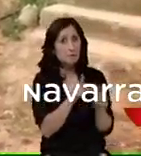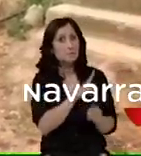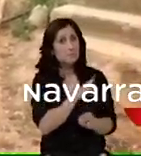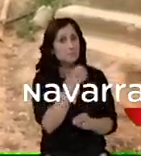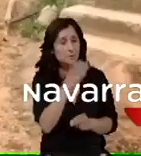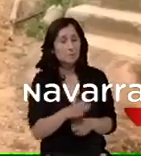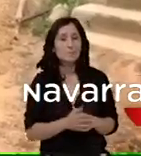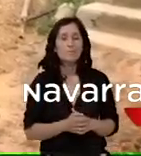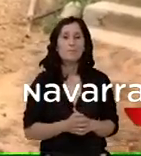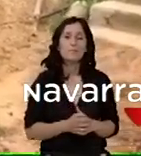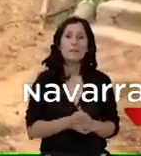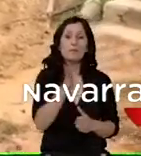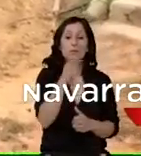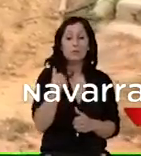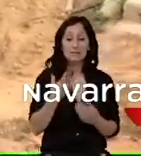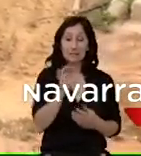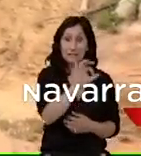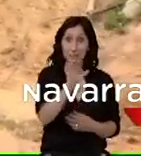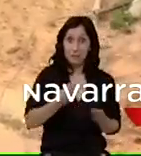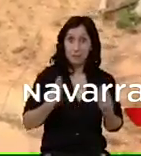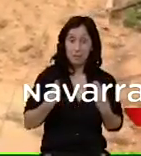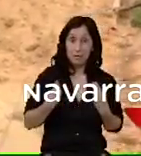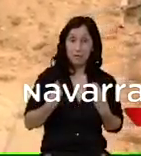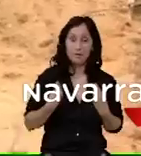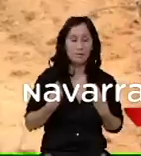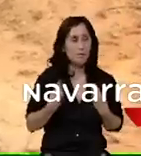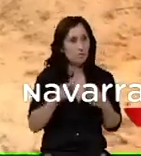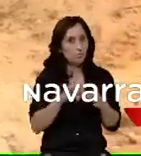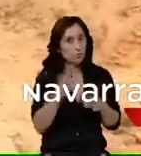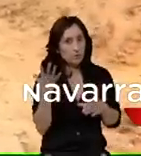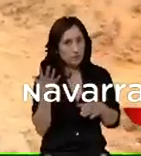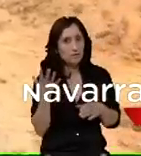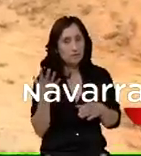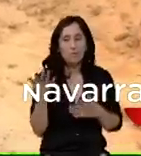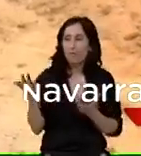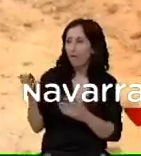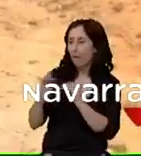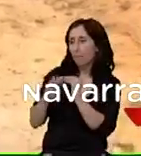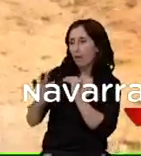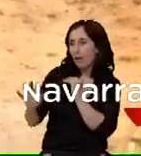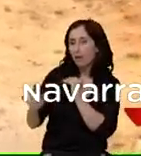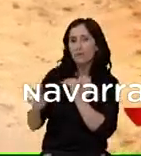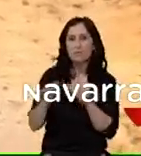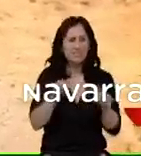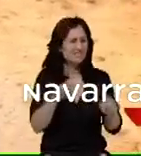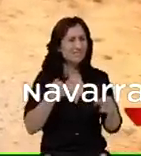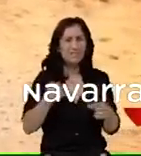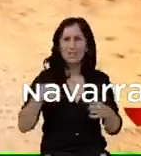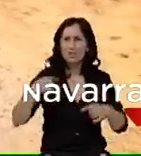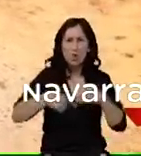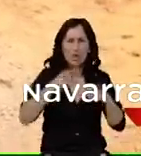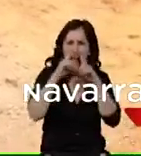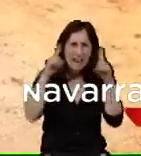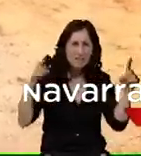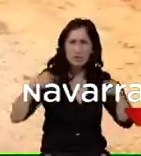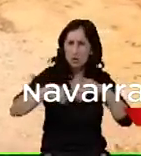el hecho de vivir en San Sebastián yo considero que es un privilegio casi, ¿no? Con el mar. Sí, sí, yo me bañaba todos los días del año